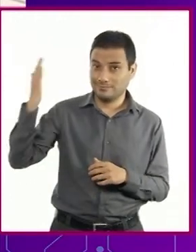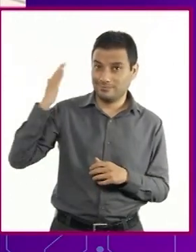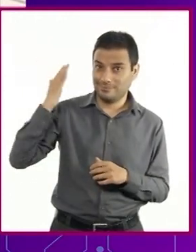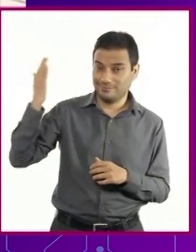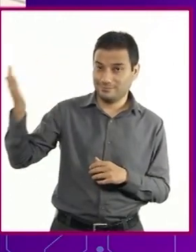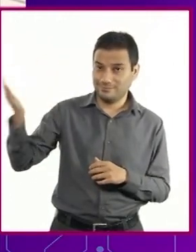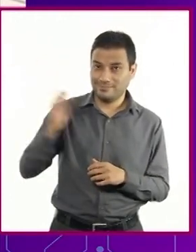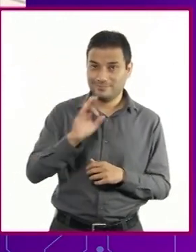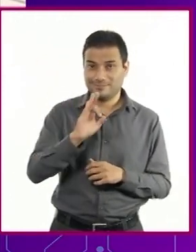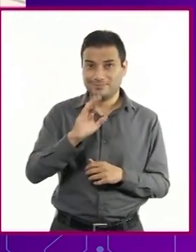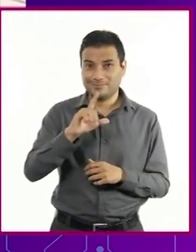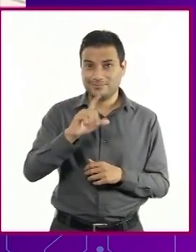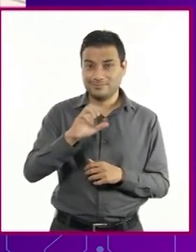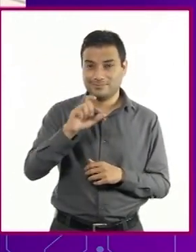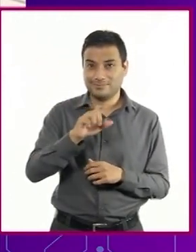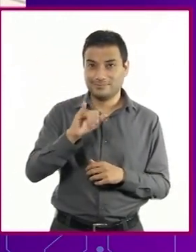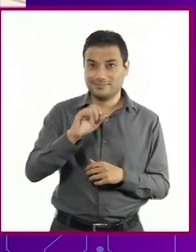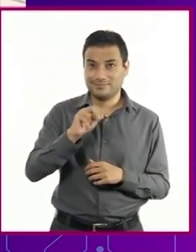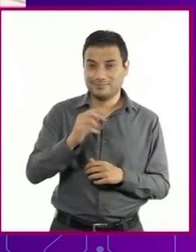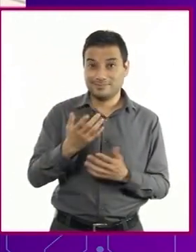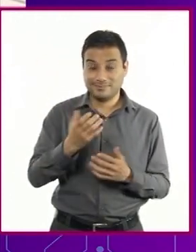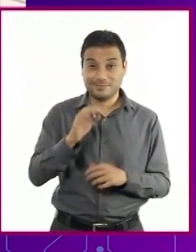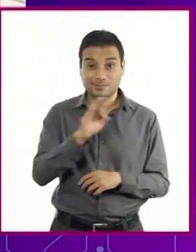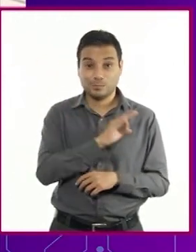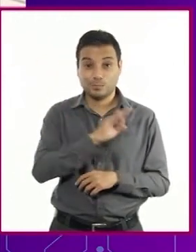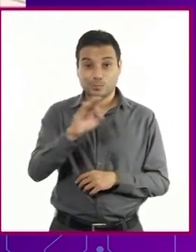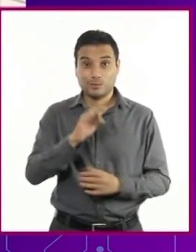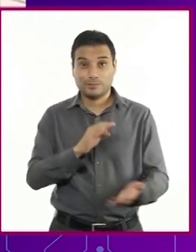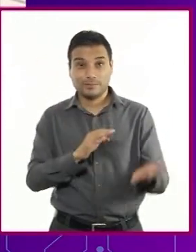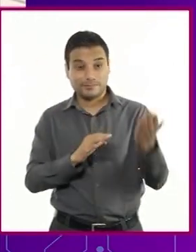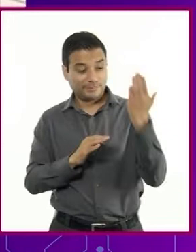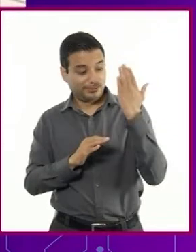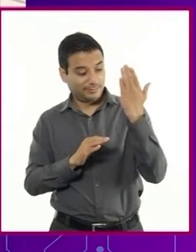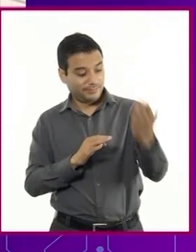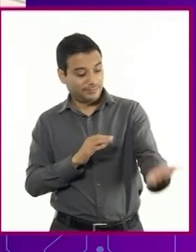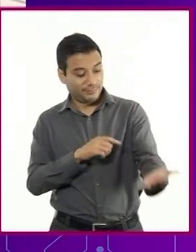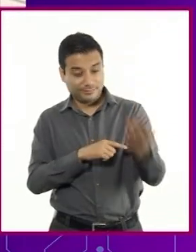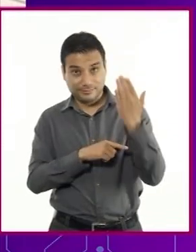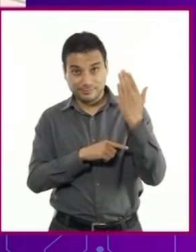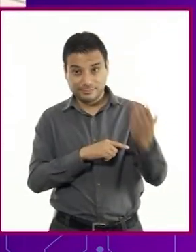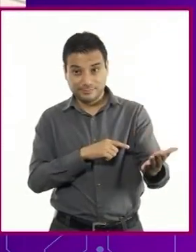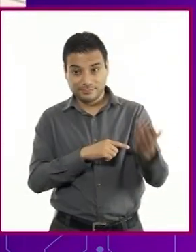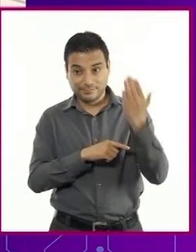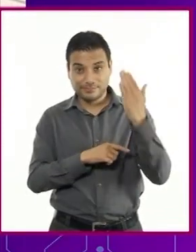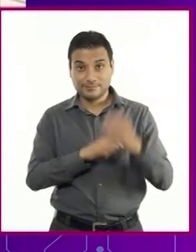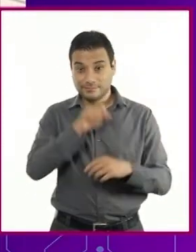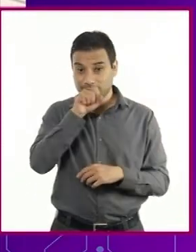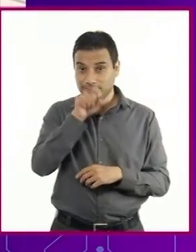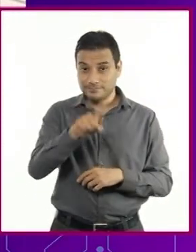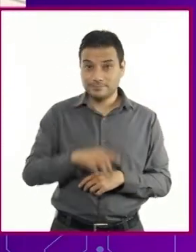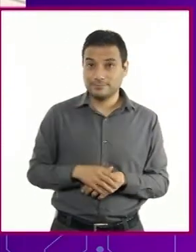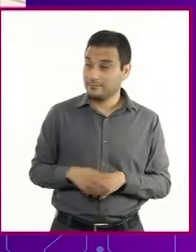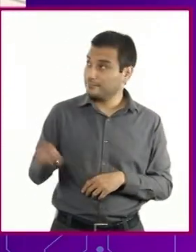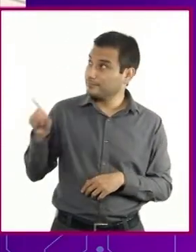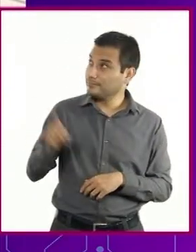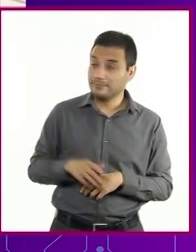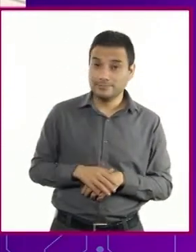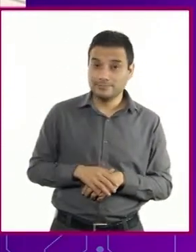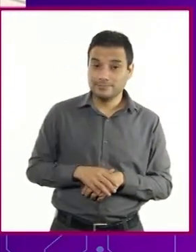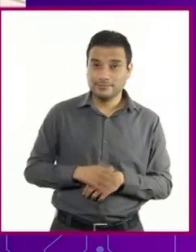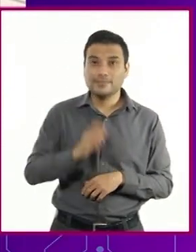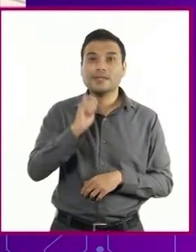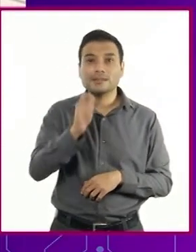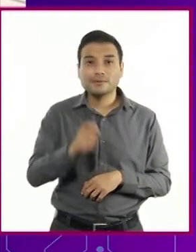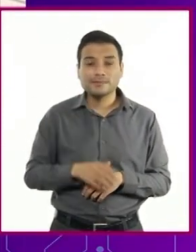se disminuye el ángulo formado por el eje de dos huesos. La extensión, donde sucede